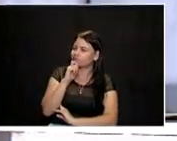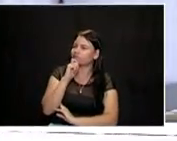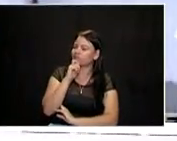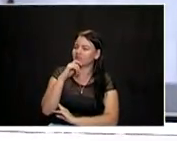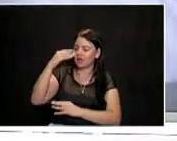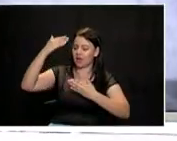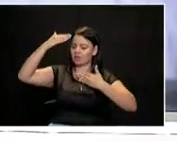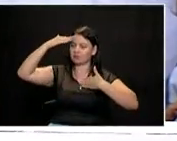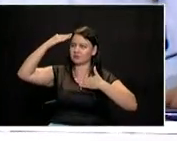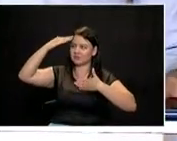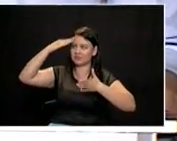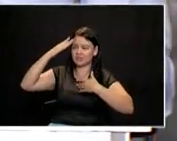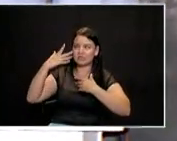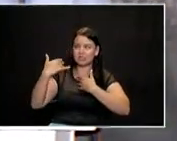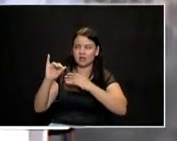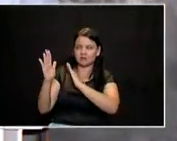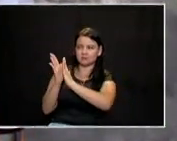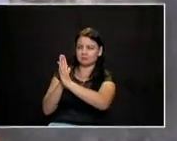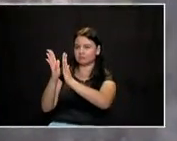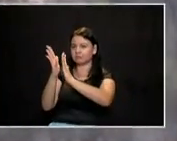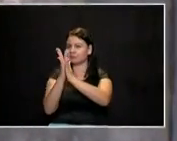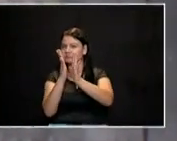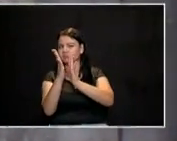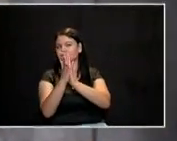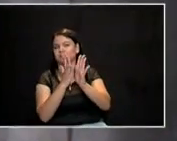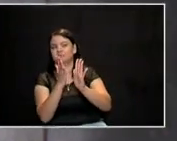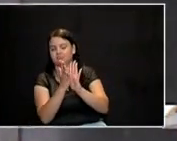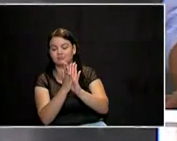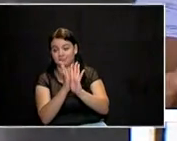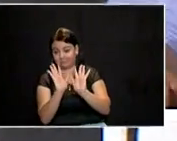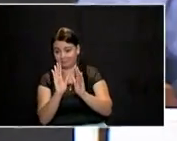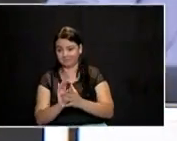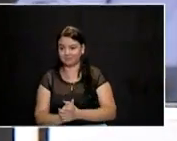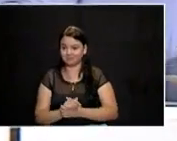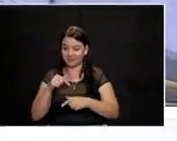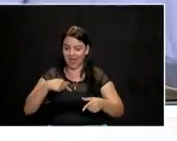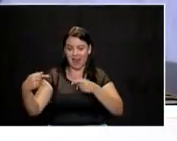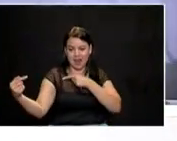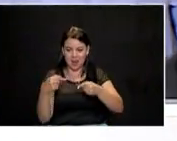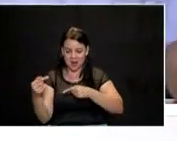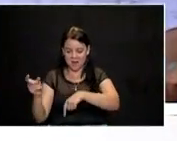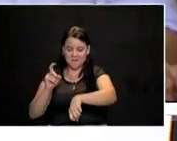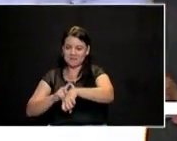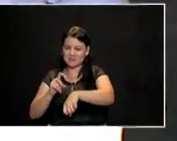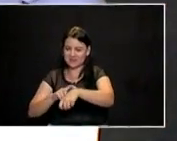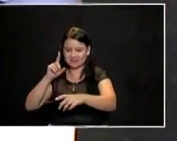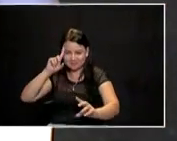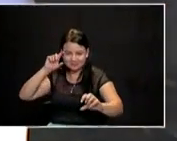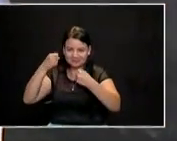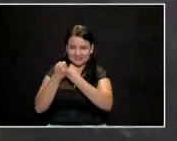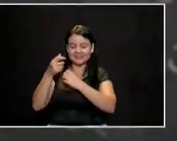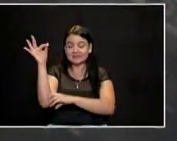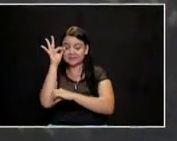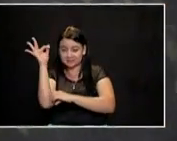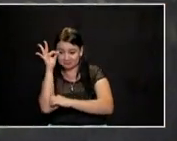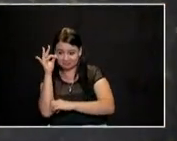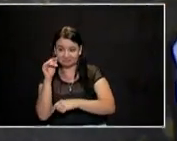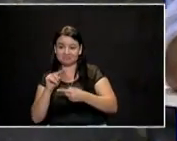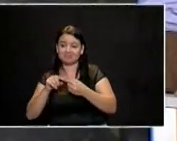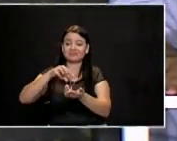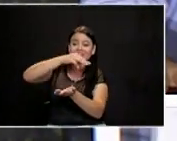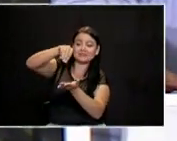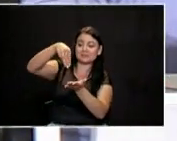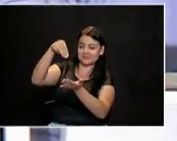y con información. Este es el debate, la hora del debate, una alianza entre Hora 13 Noticias